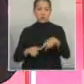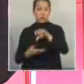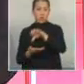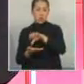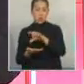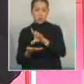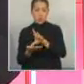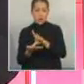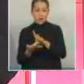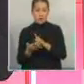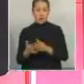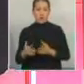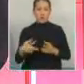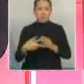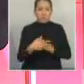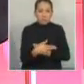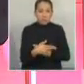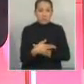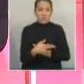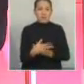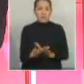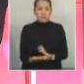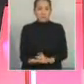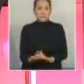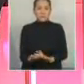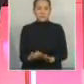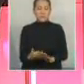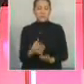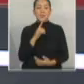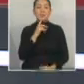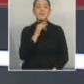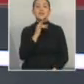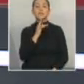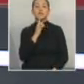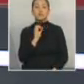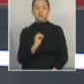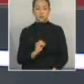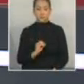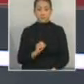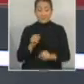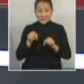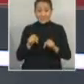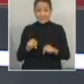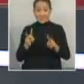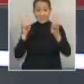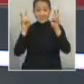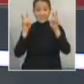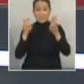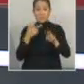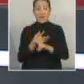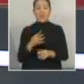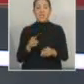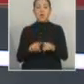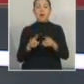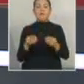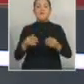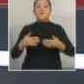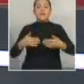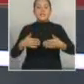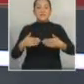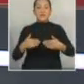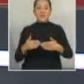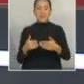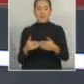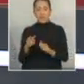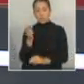esta postergación indefinida de los tributos. Diputado, en ese sentido, ¿había más flexibilidad, por ejemplo, entonces, entiendo de sus